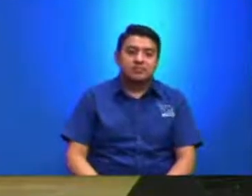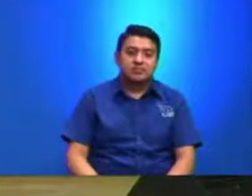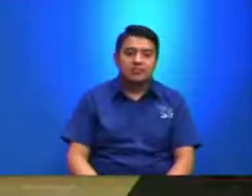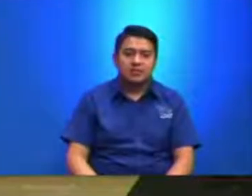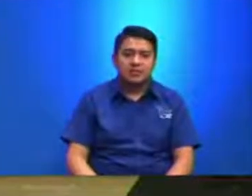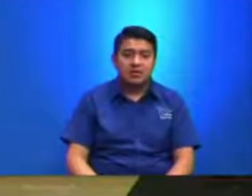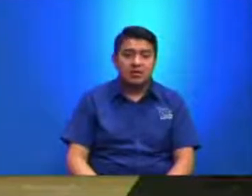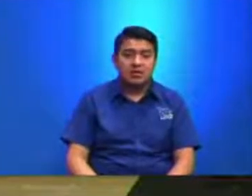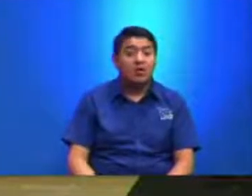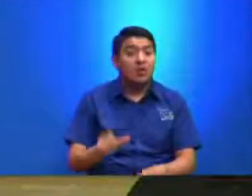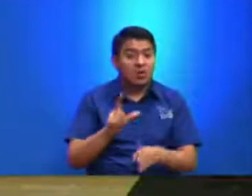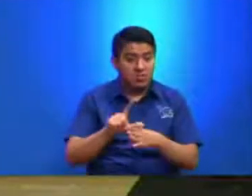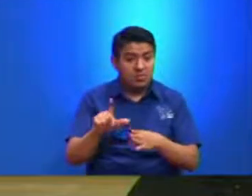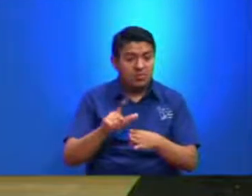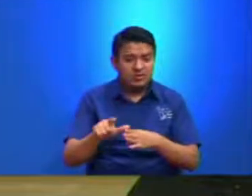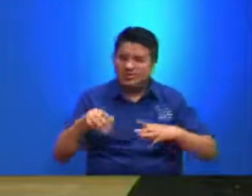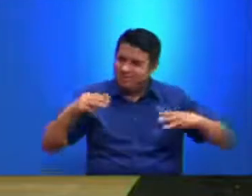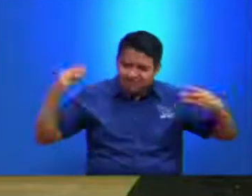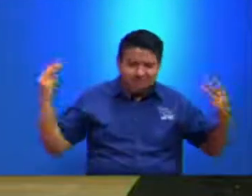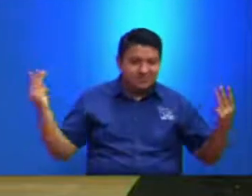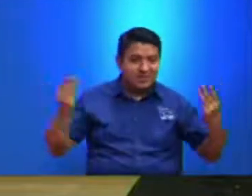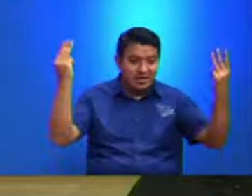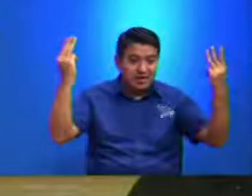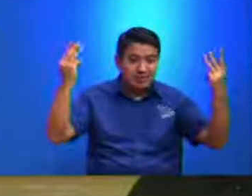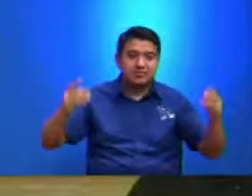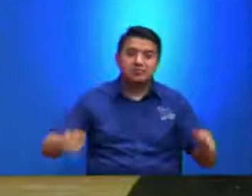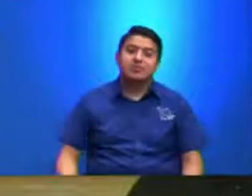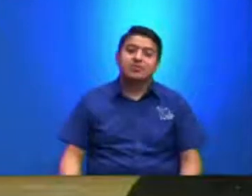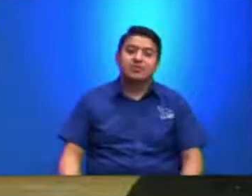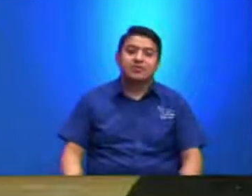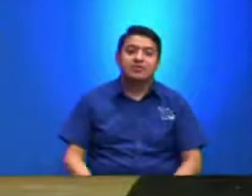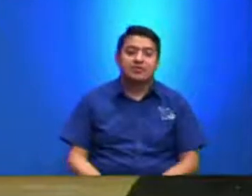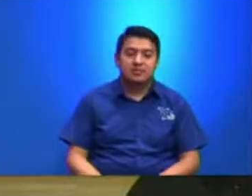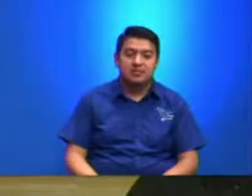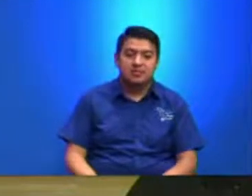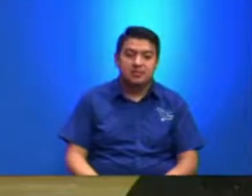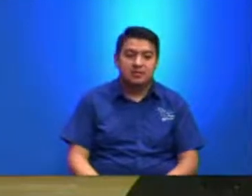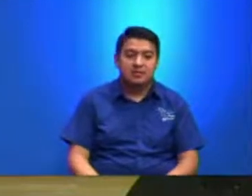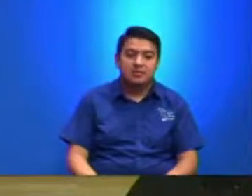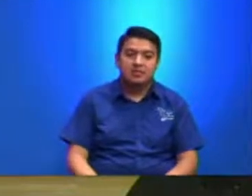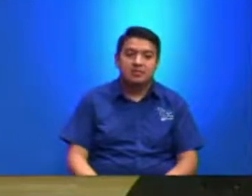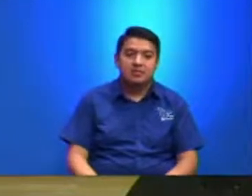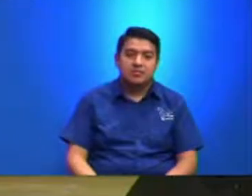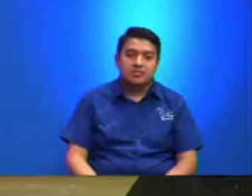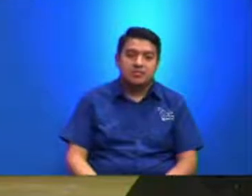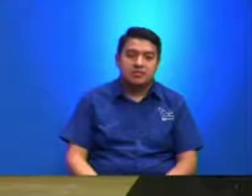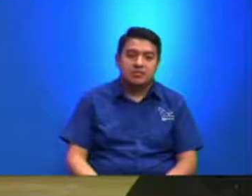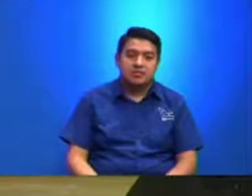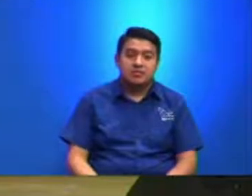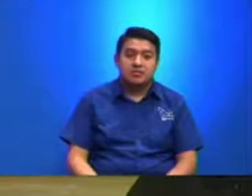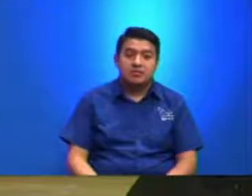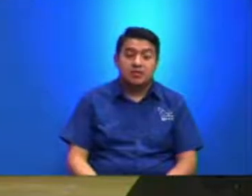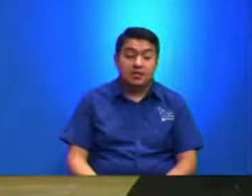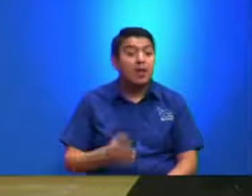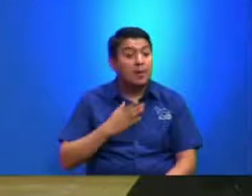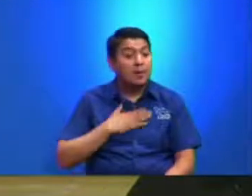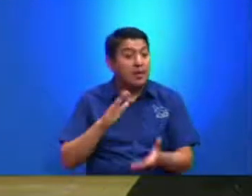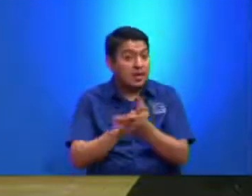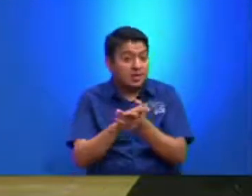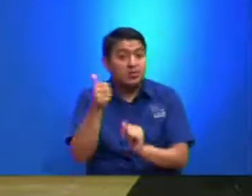Cosas tremendas, digamos. Aquí está, ahí está mi mujer. Ella, en una